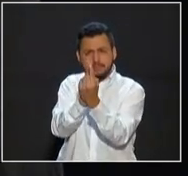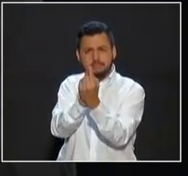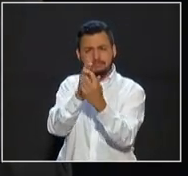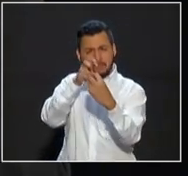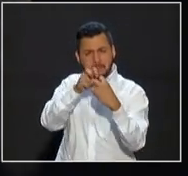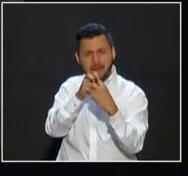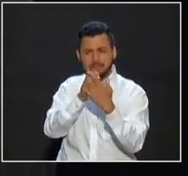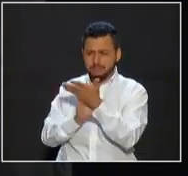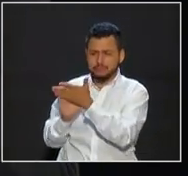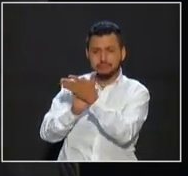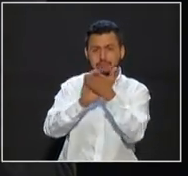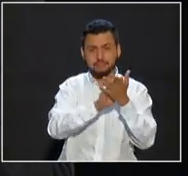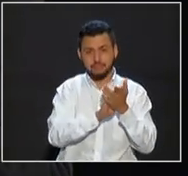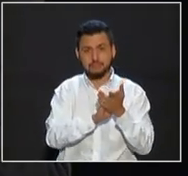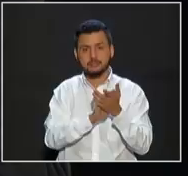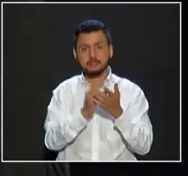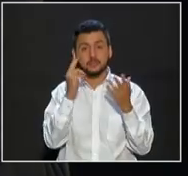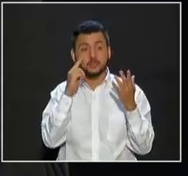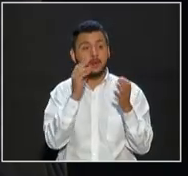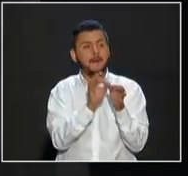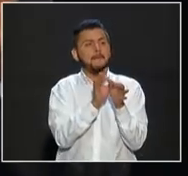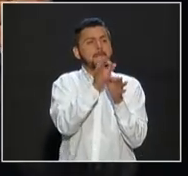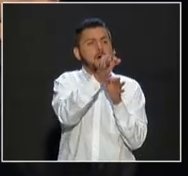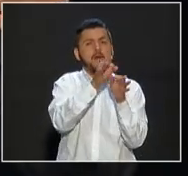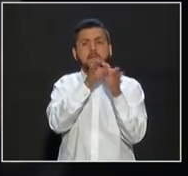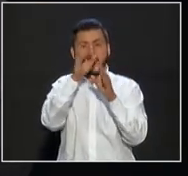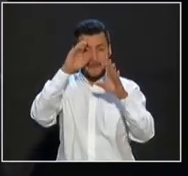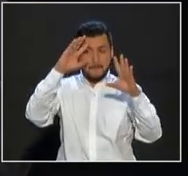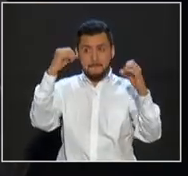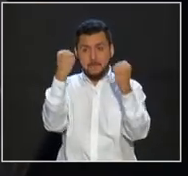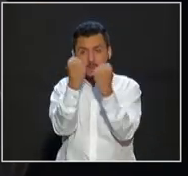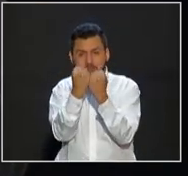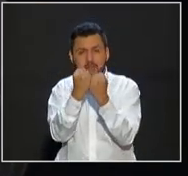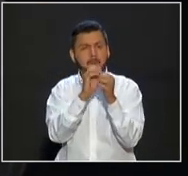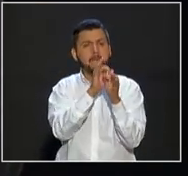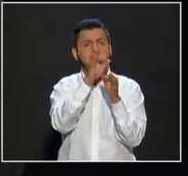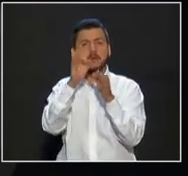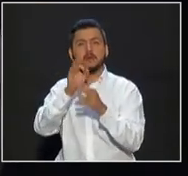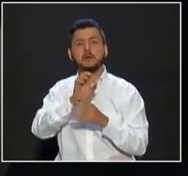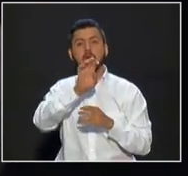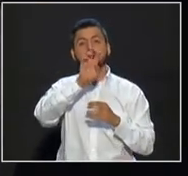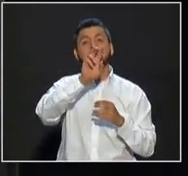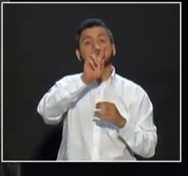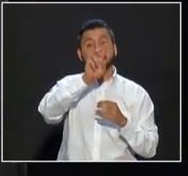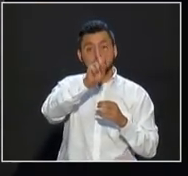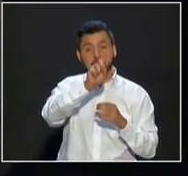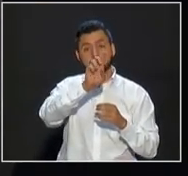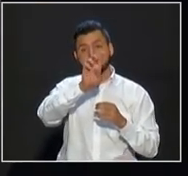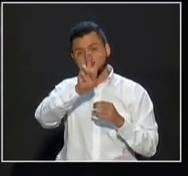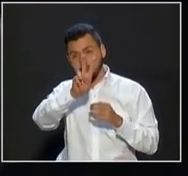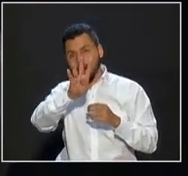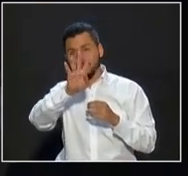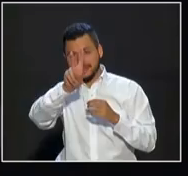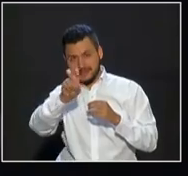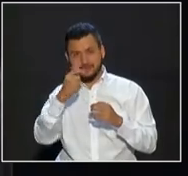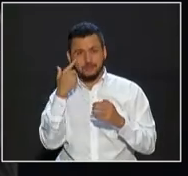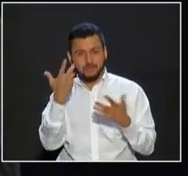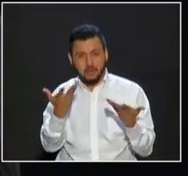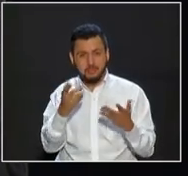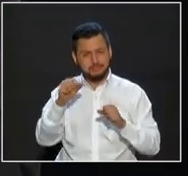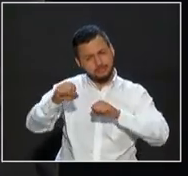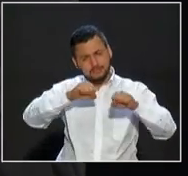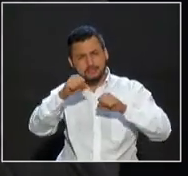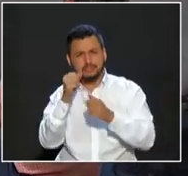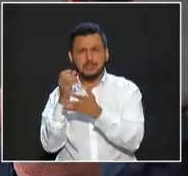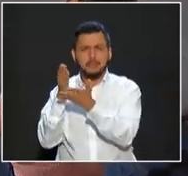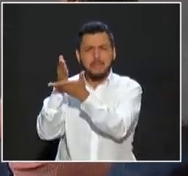4 g que tenemos más de 47 municipios para que tengan conectadas las 4 tenemos que ir a hacer el lobby a bogotá es la tarea del